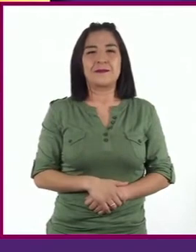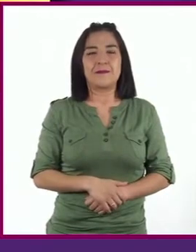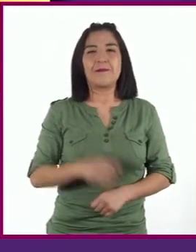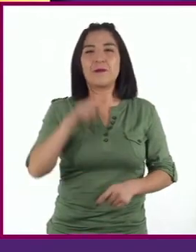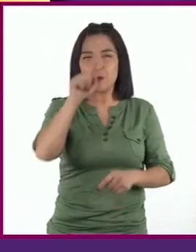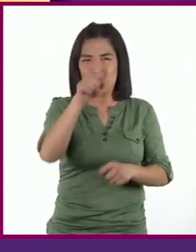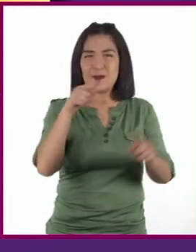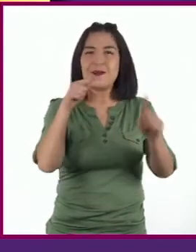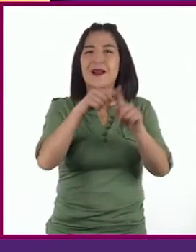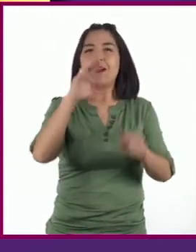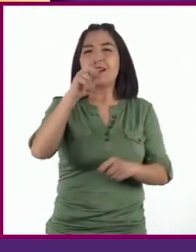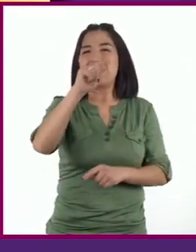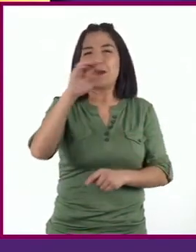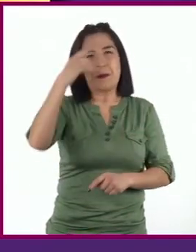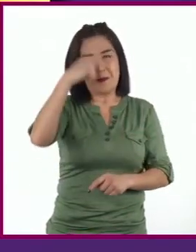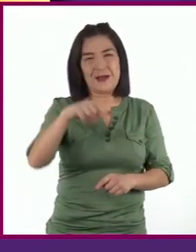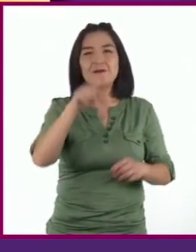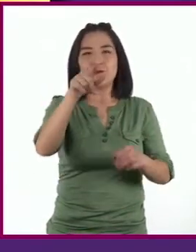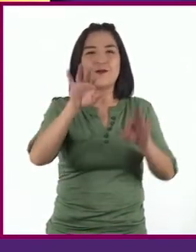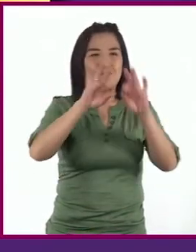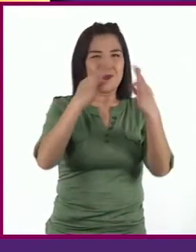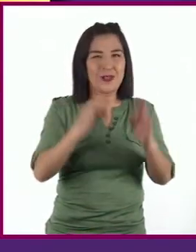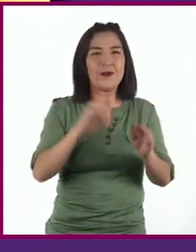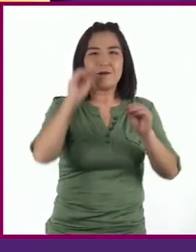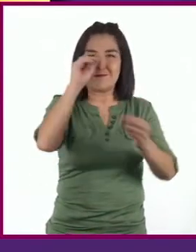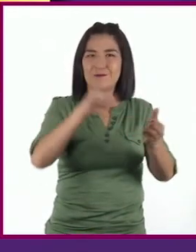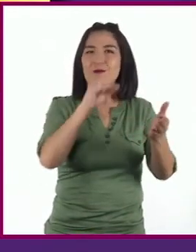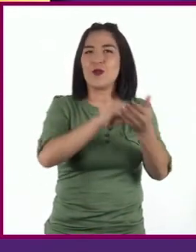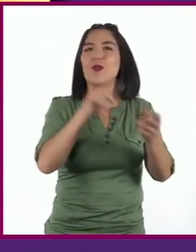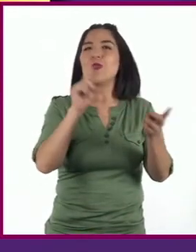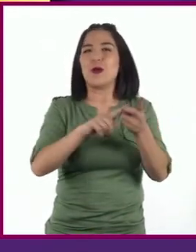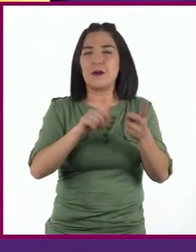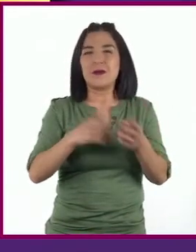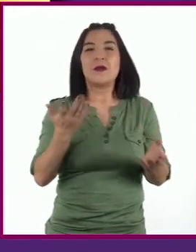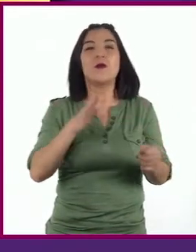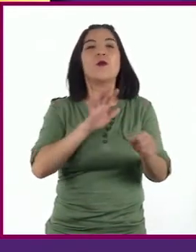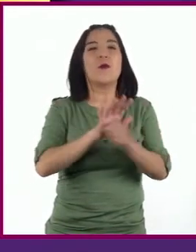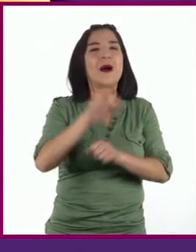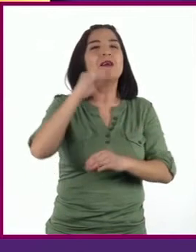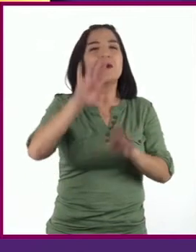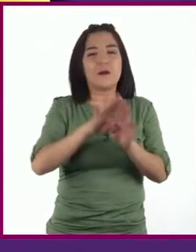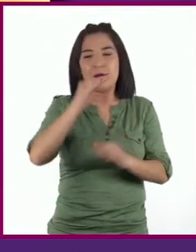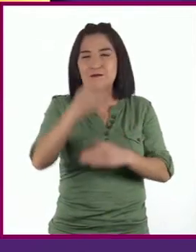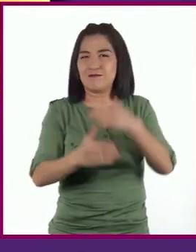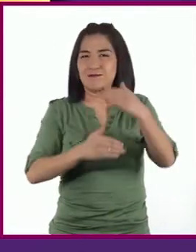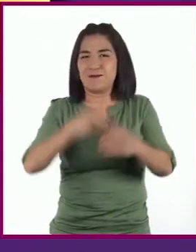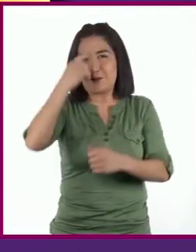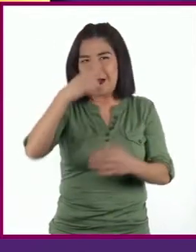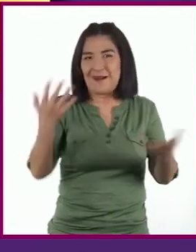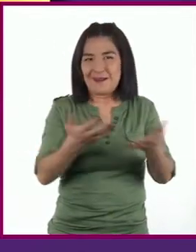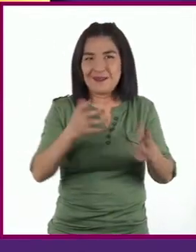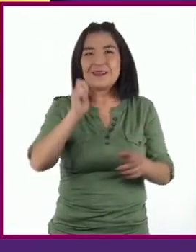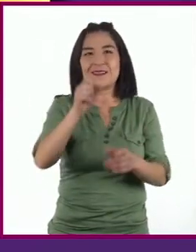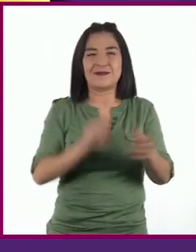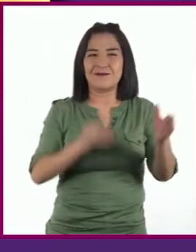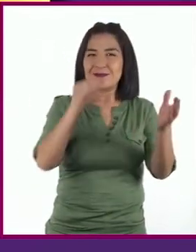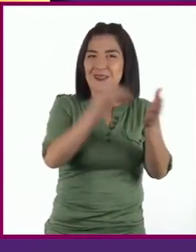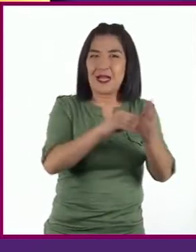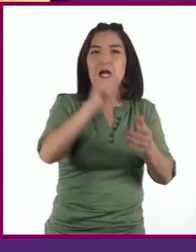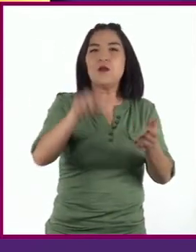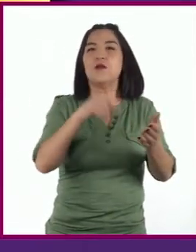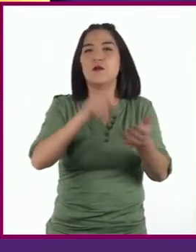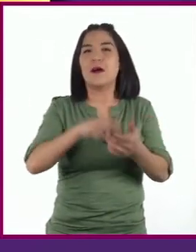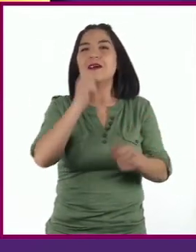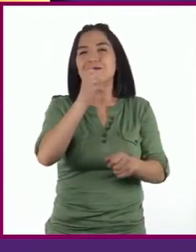que coloquen la siguiente figura. ¿Podrían decirme cuáles son los pasos a seguir para colocarla en el lugar que